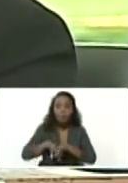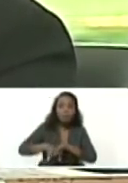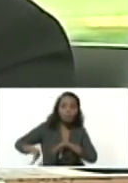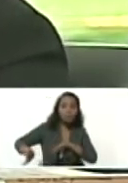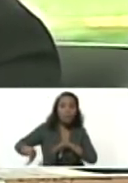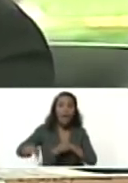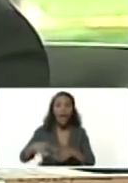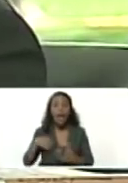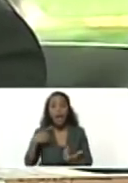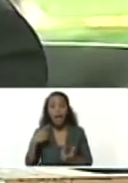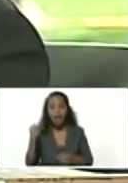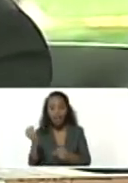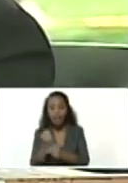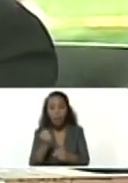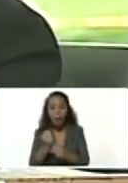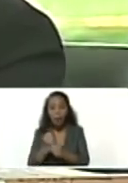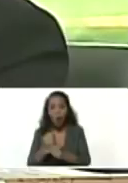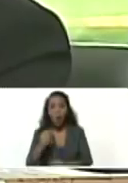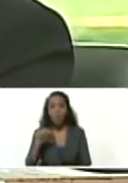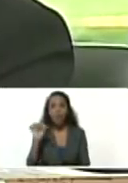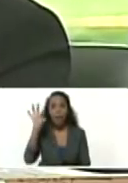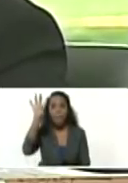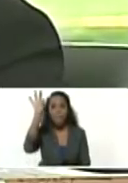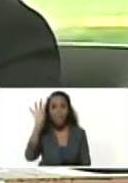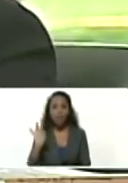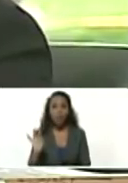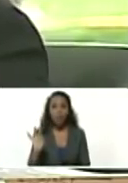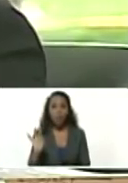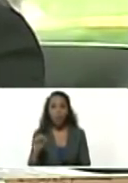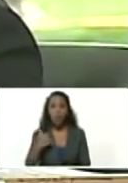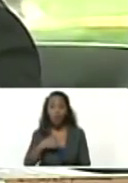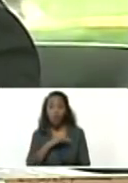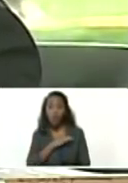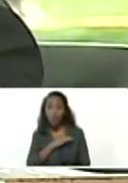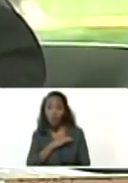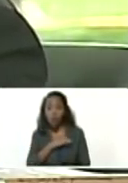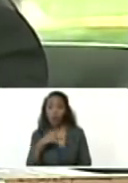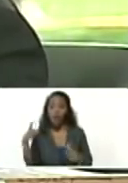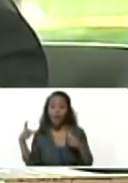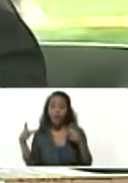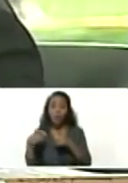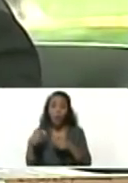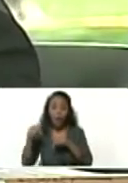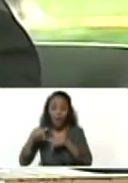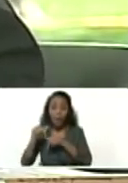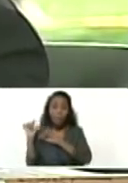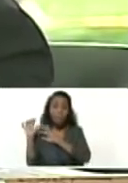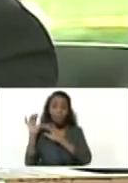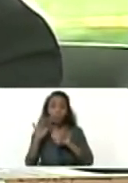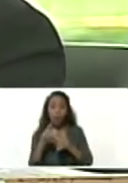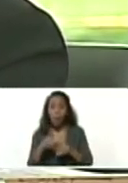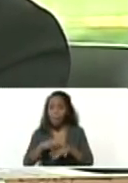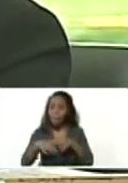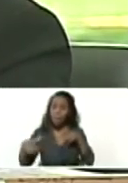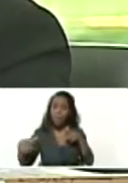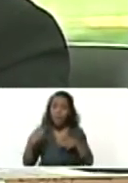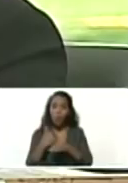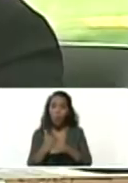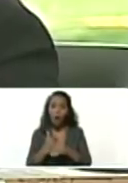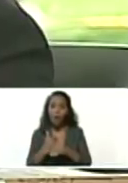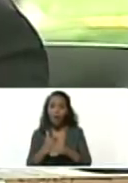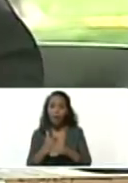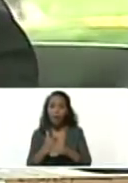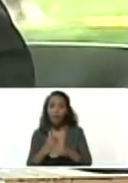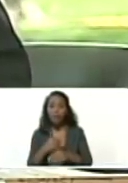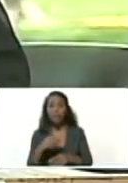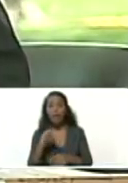oficio del pastor. Y los pastores que estamos acá reunidos, en su gran mayoría, no somos pastores de la